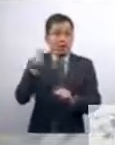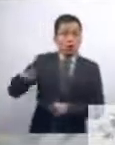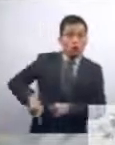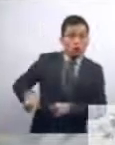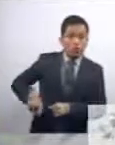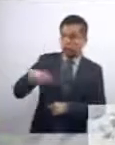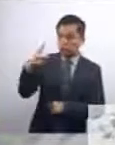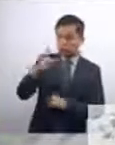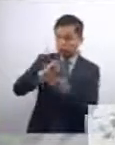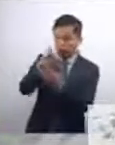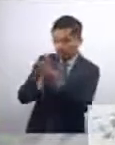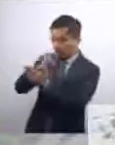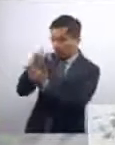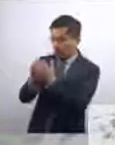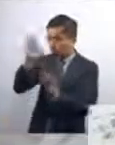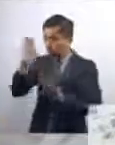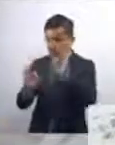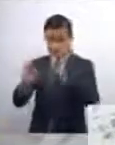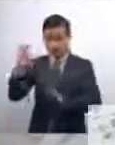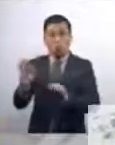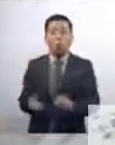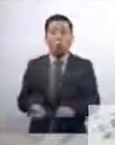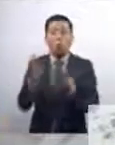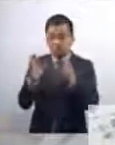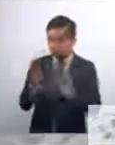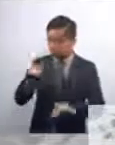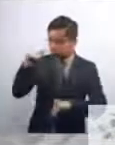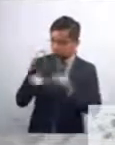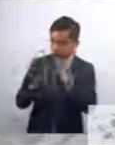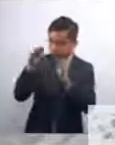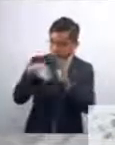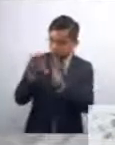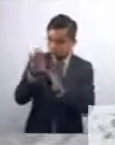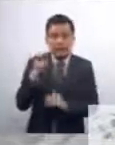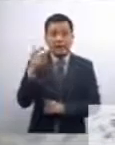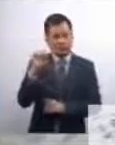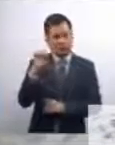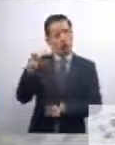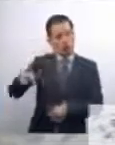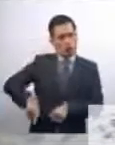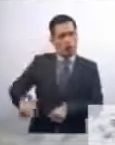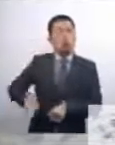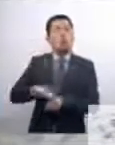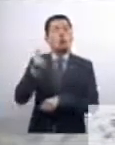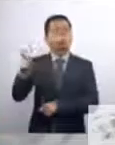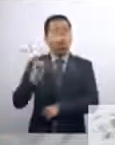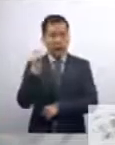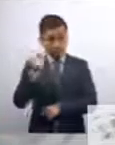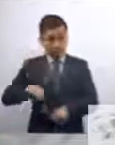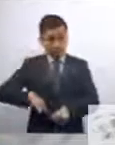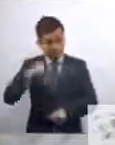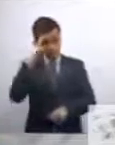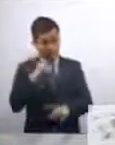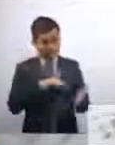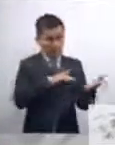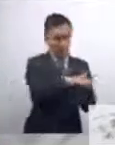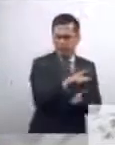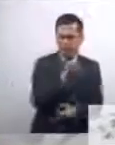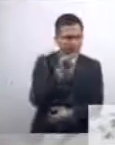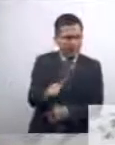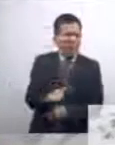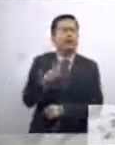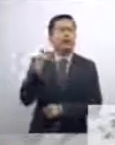para asegurar que no responden a intereses particulares y, en segundo lugar, para utilizar los indicadores que ya